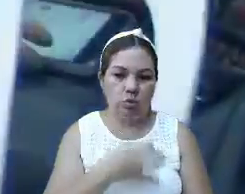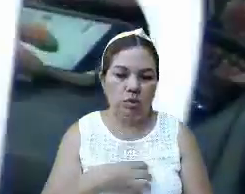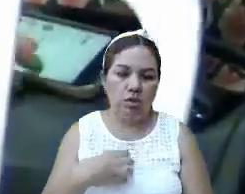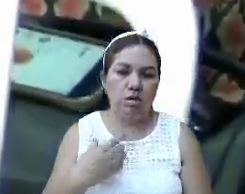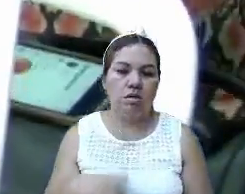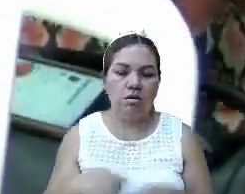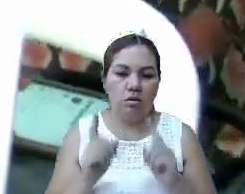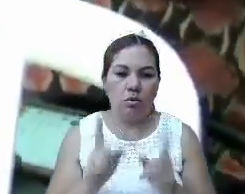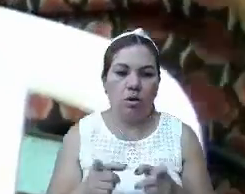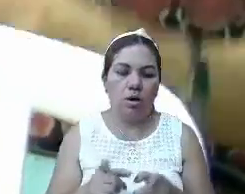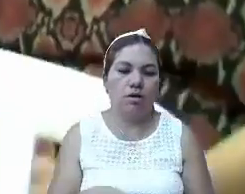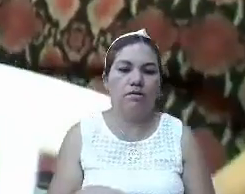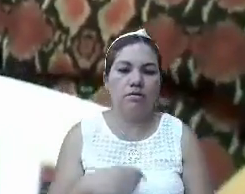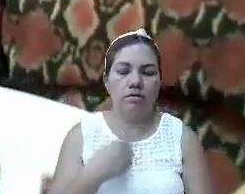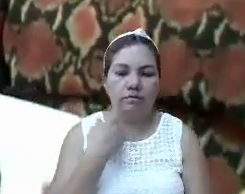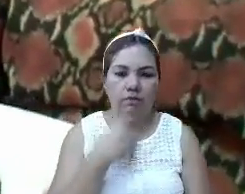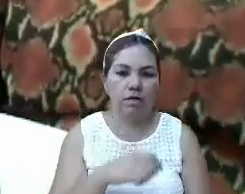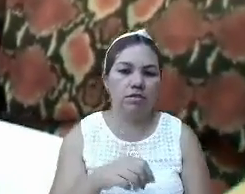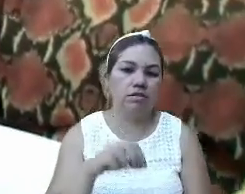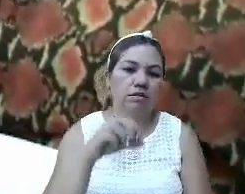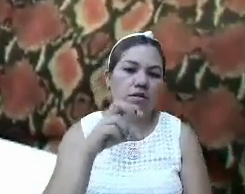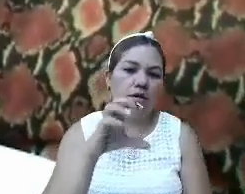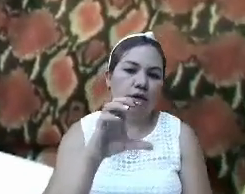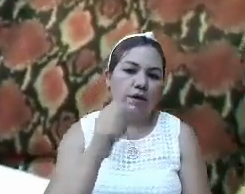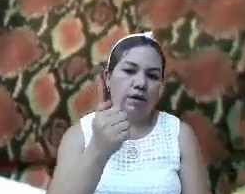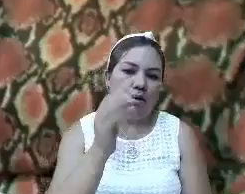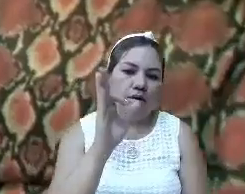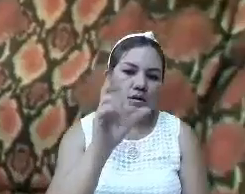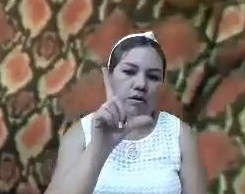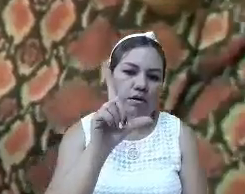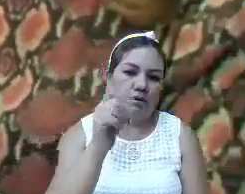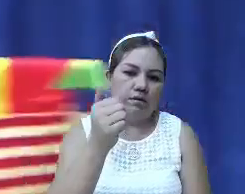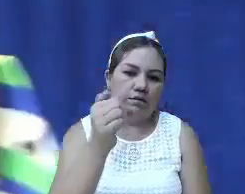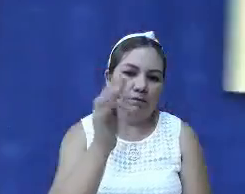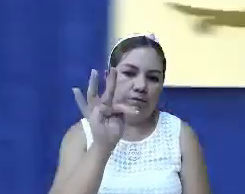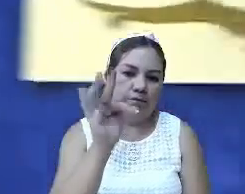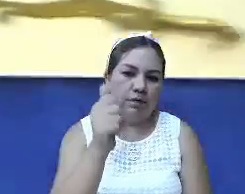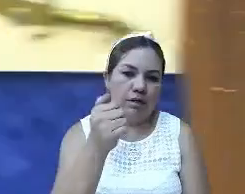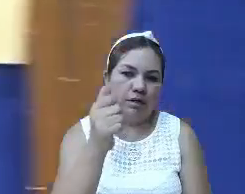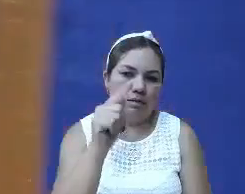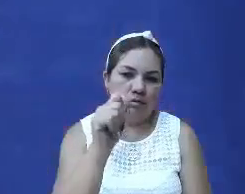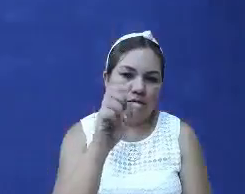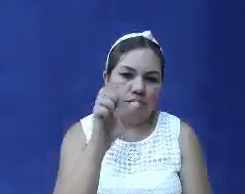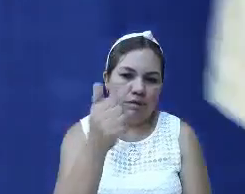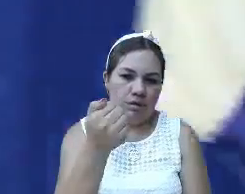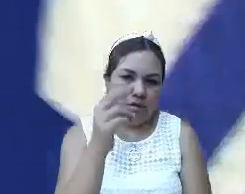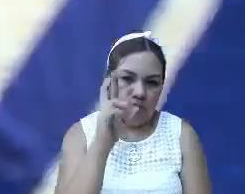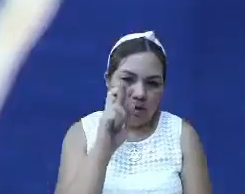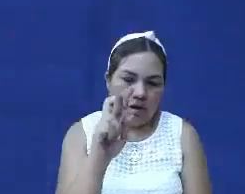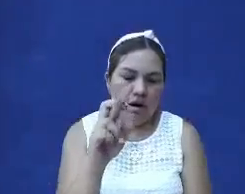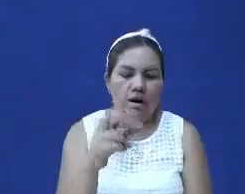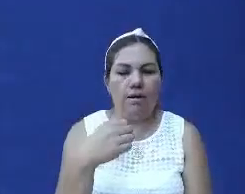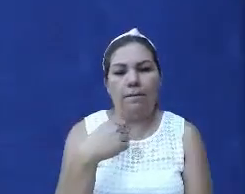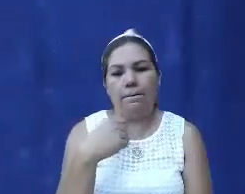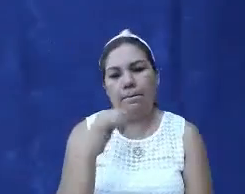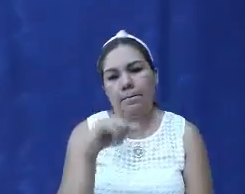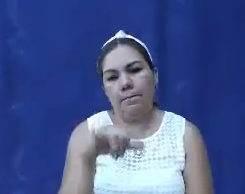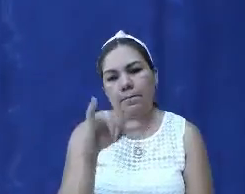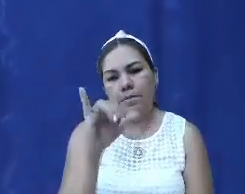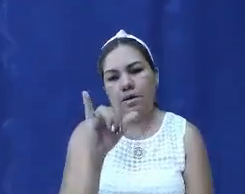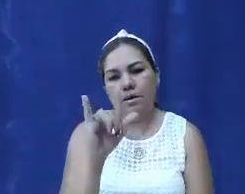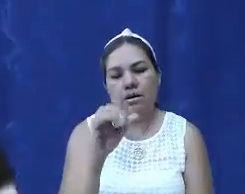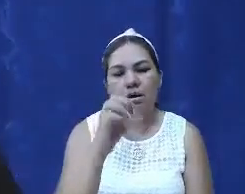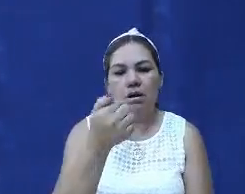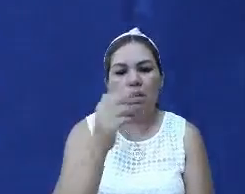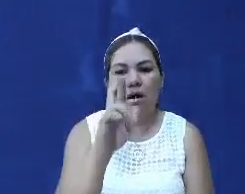arca. Y eso implica que Dios me quite los parásitos de amigos que tengo.